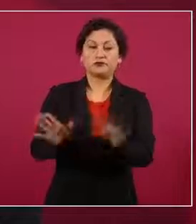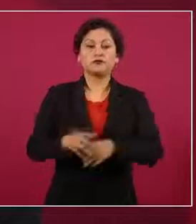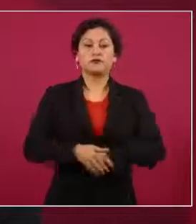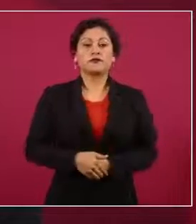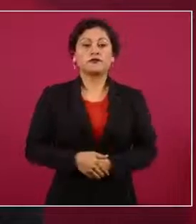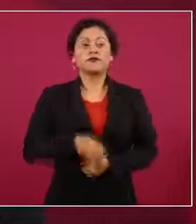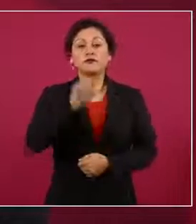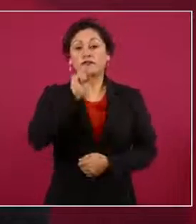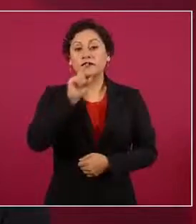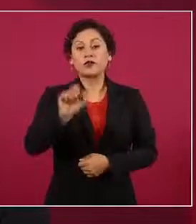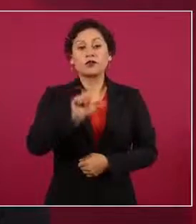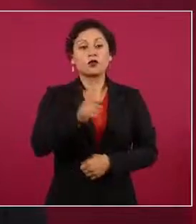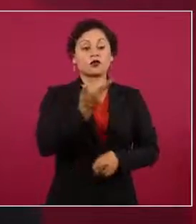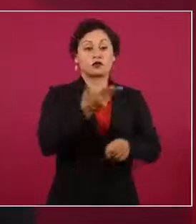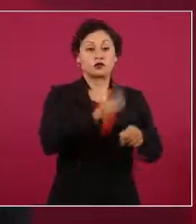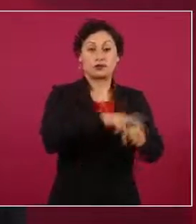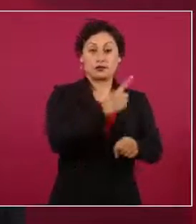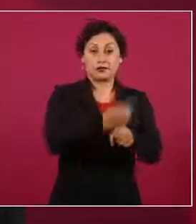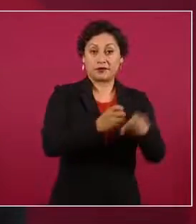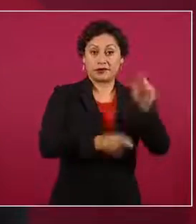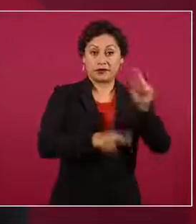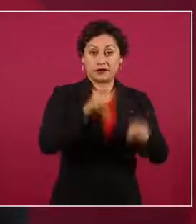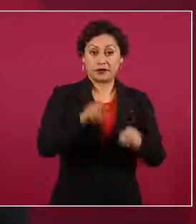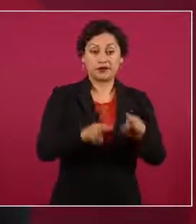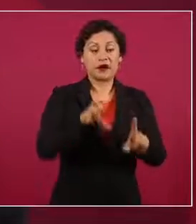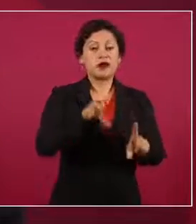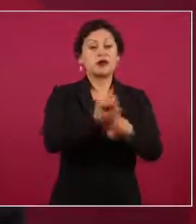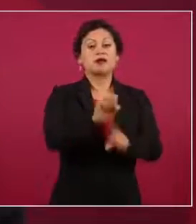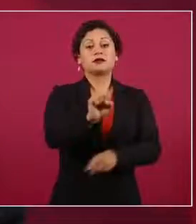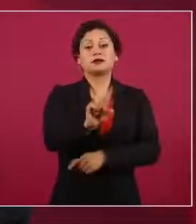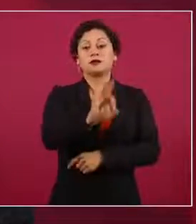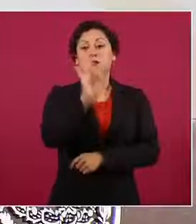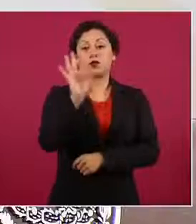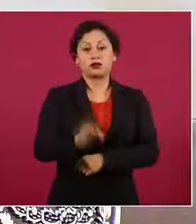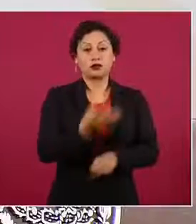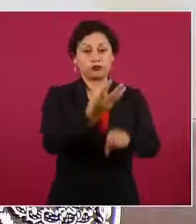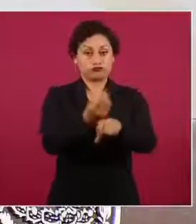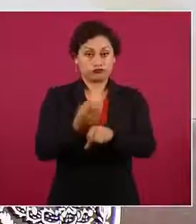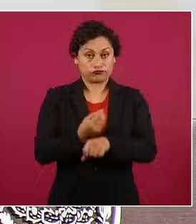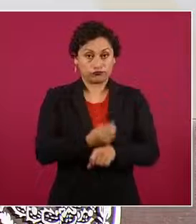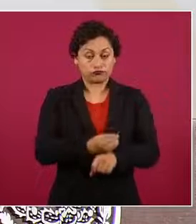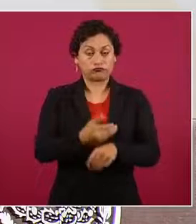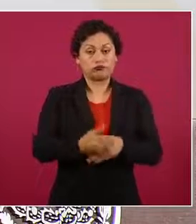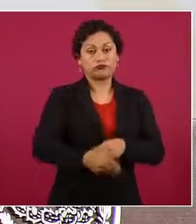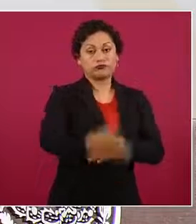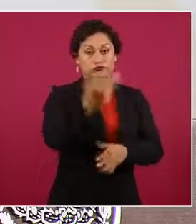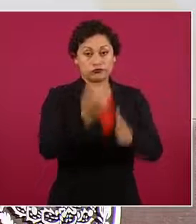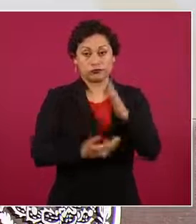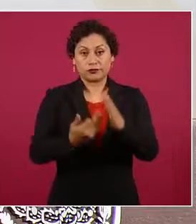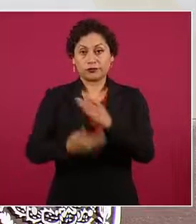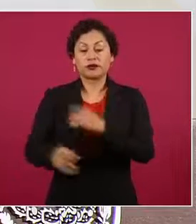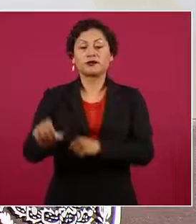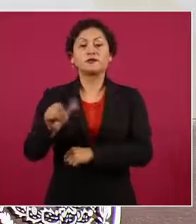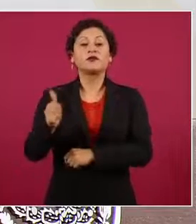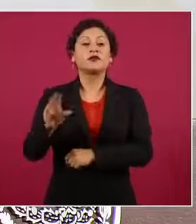las unidades de primer nivel se tiene un avance del 60% en rehabilitación. Y en abasto tenemos 90% de recetas surtidas